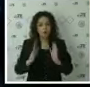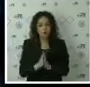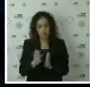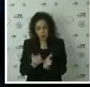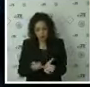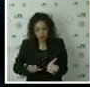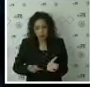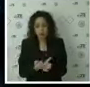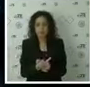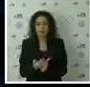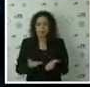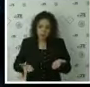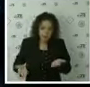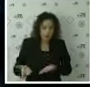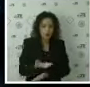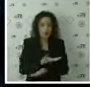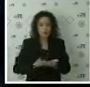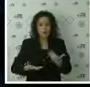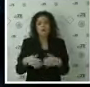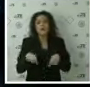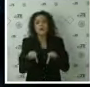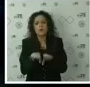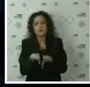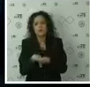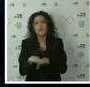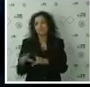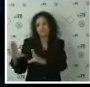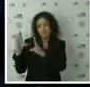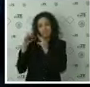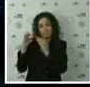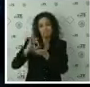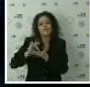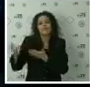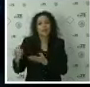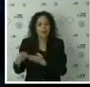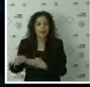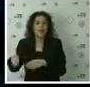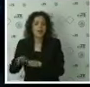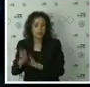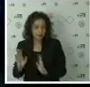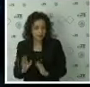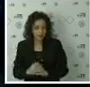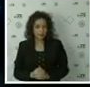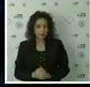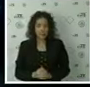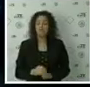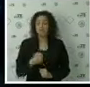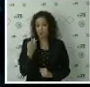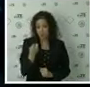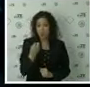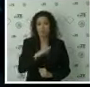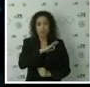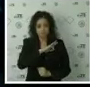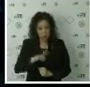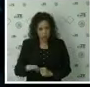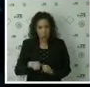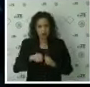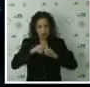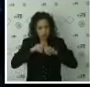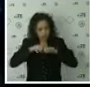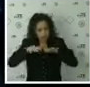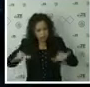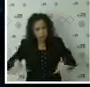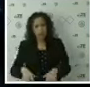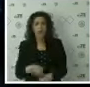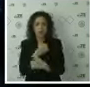a convivir en base a lo que nos enseñaron en casa. Entonces, diría que sí es posible extender la educación en